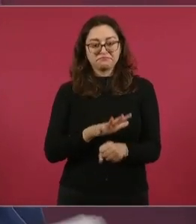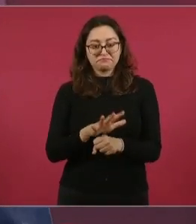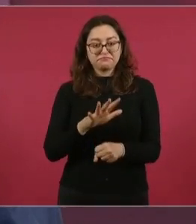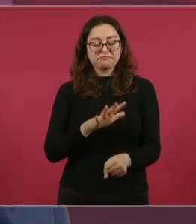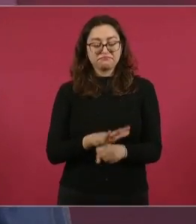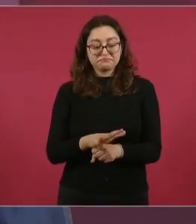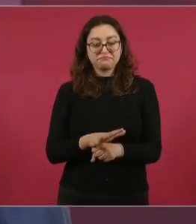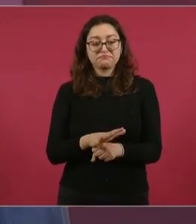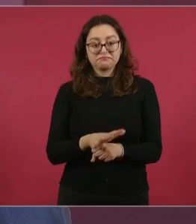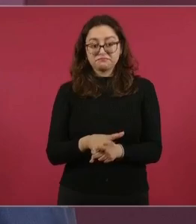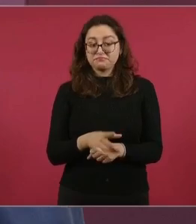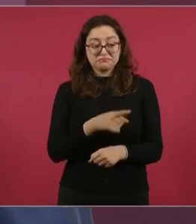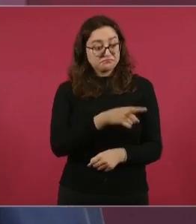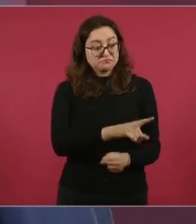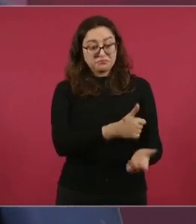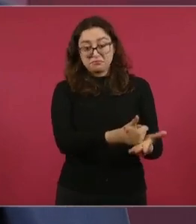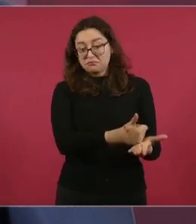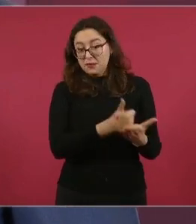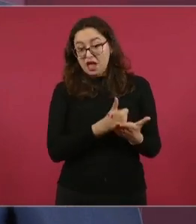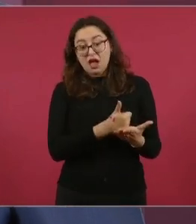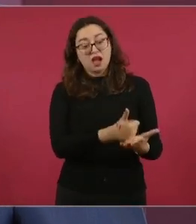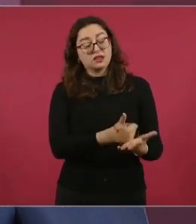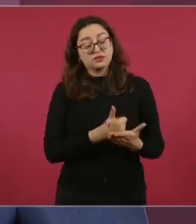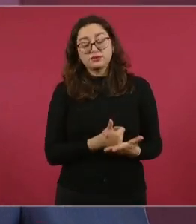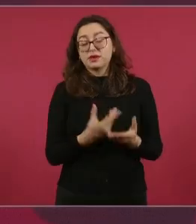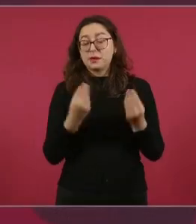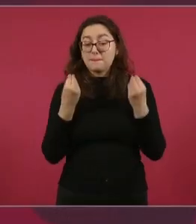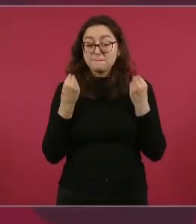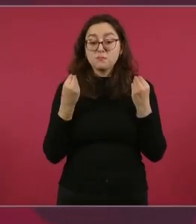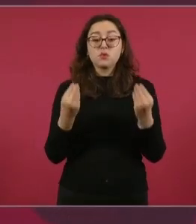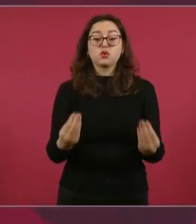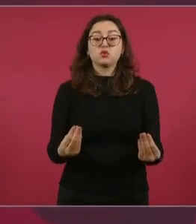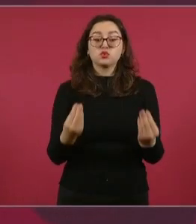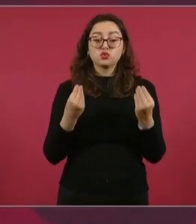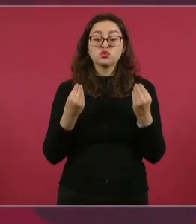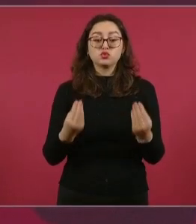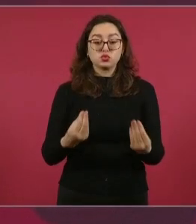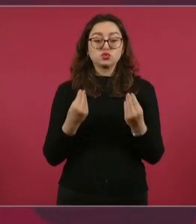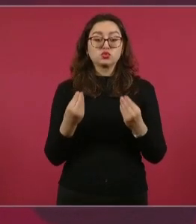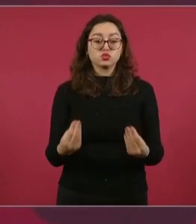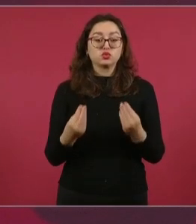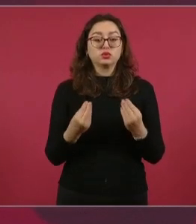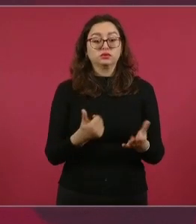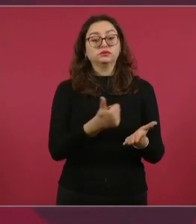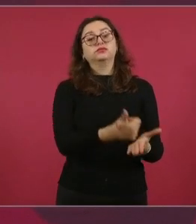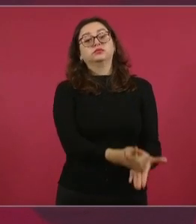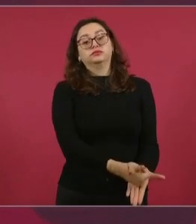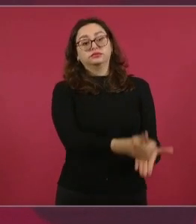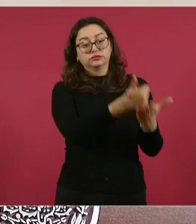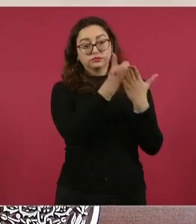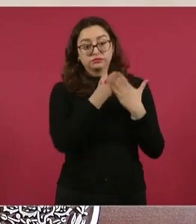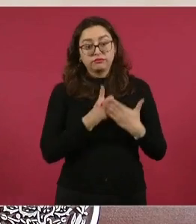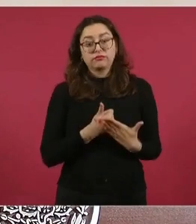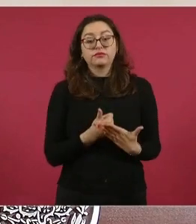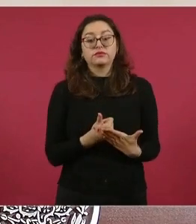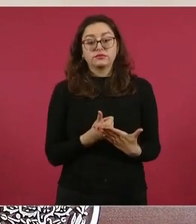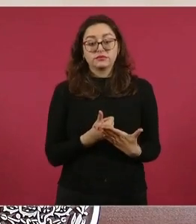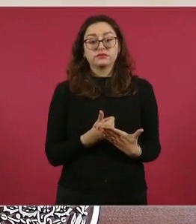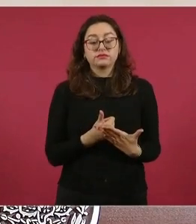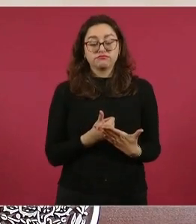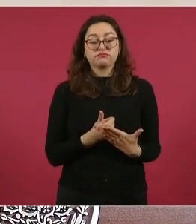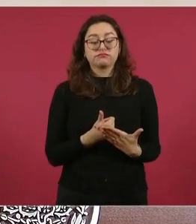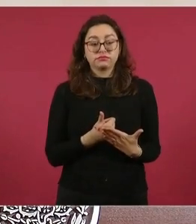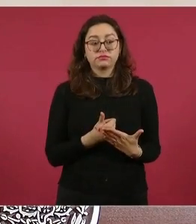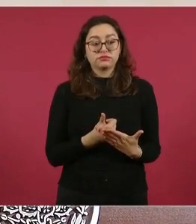porque me ha ayudado mucho, mucho, mucho, mucho, igual que